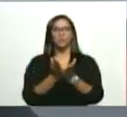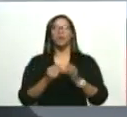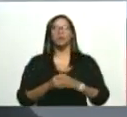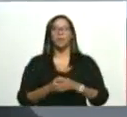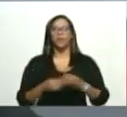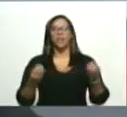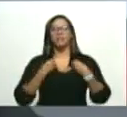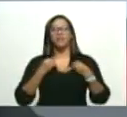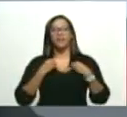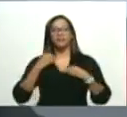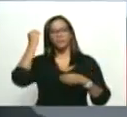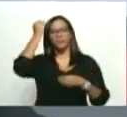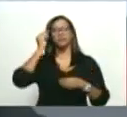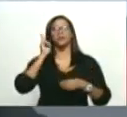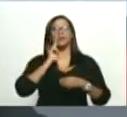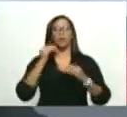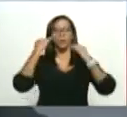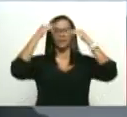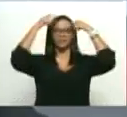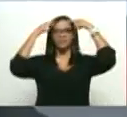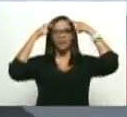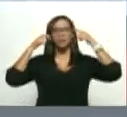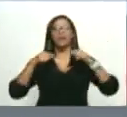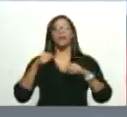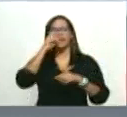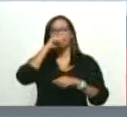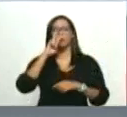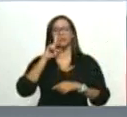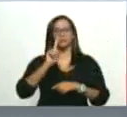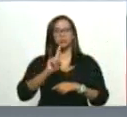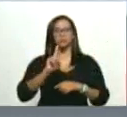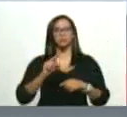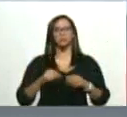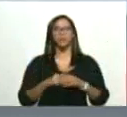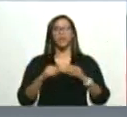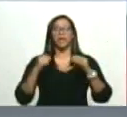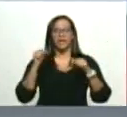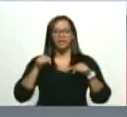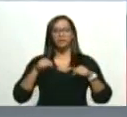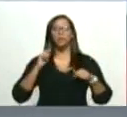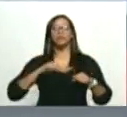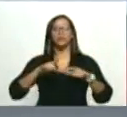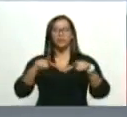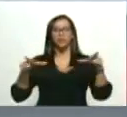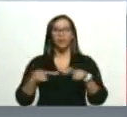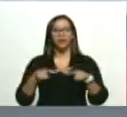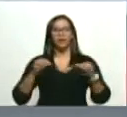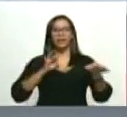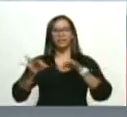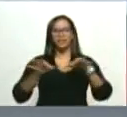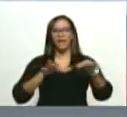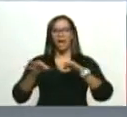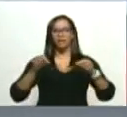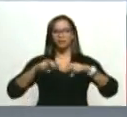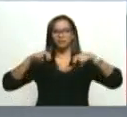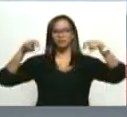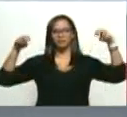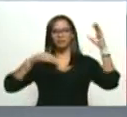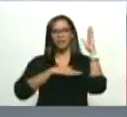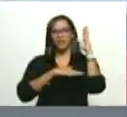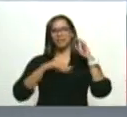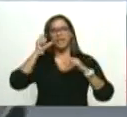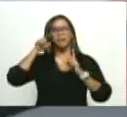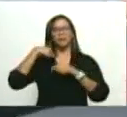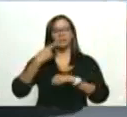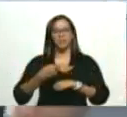Pensamiento Bolivariano del comandante Hugo Chávez Frías en el siglo XXI. Esto va a tener lugar en el Teatro Teresa Carreño el día de mañana. A nuestra